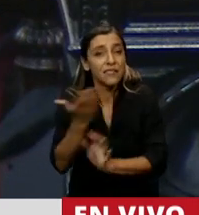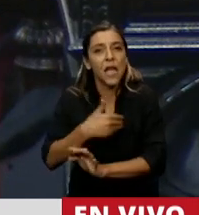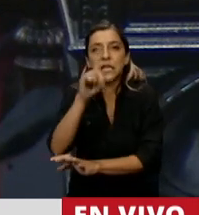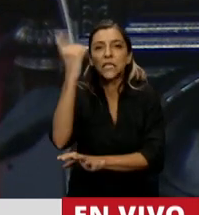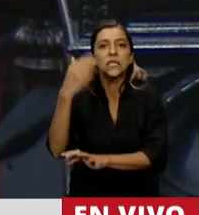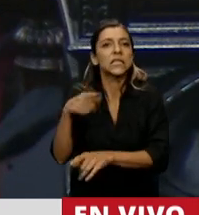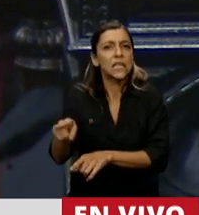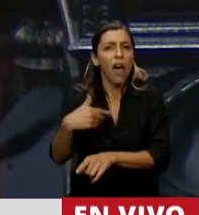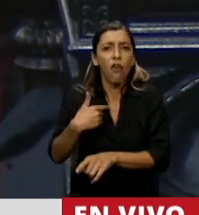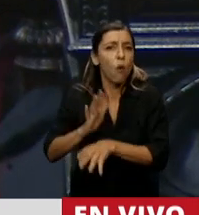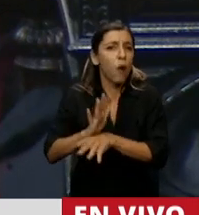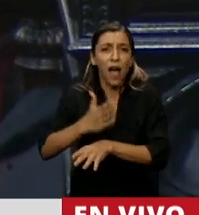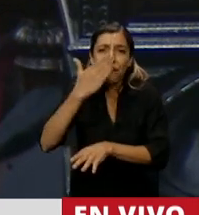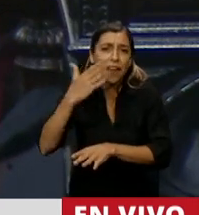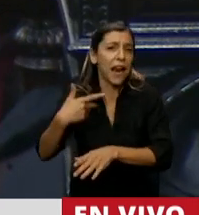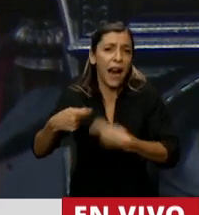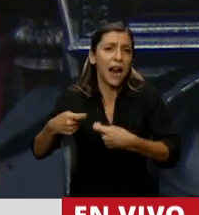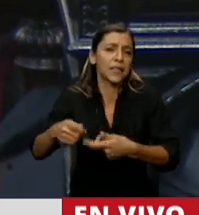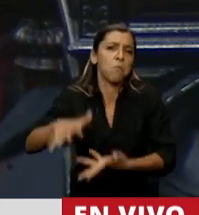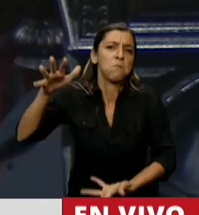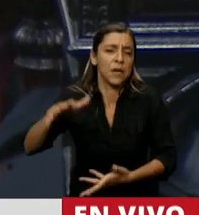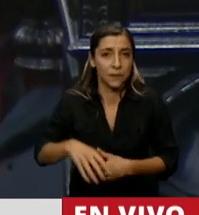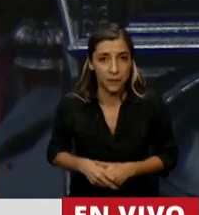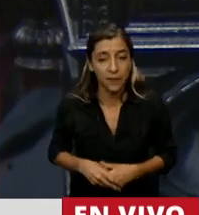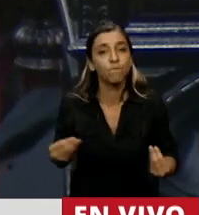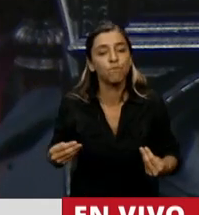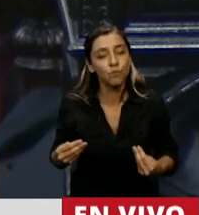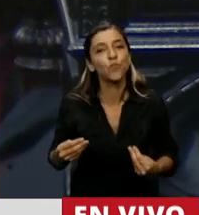gasto mucho más caro. ¿Por qué? Porque de